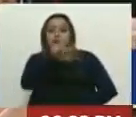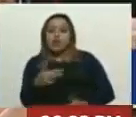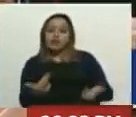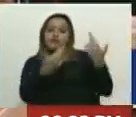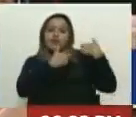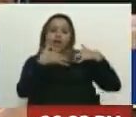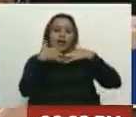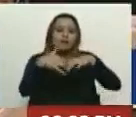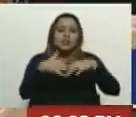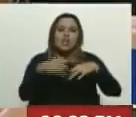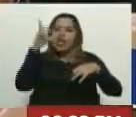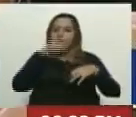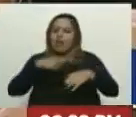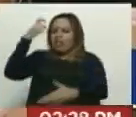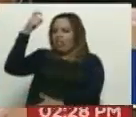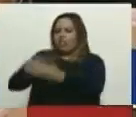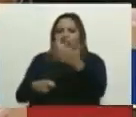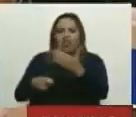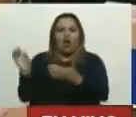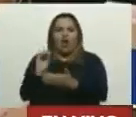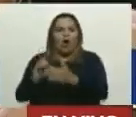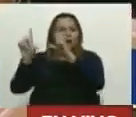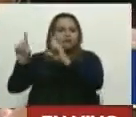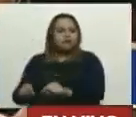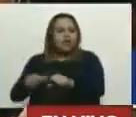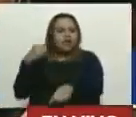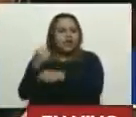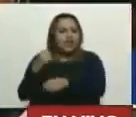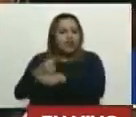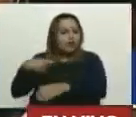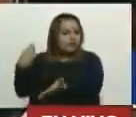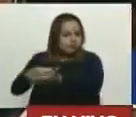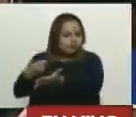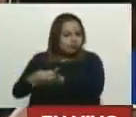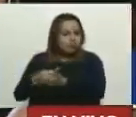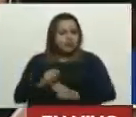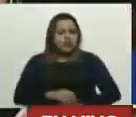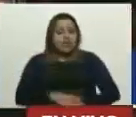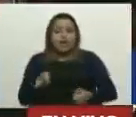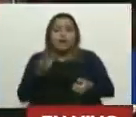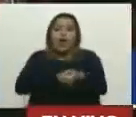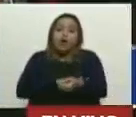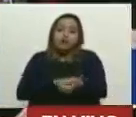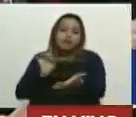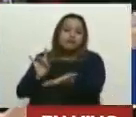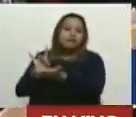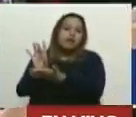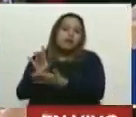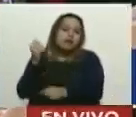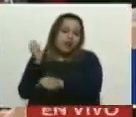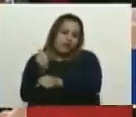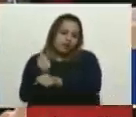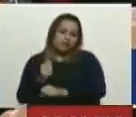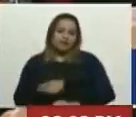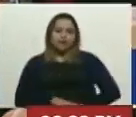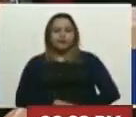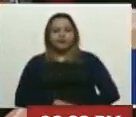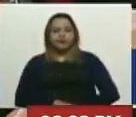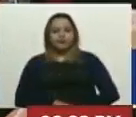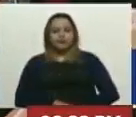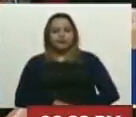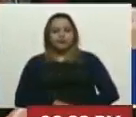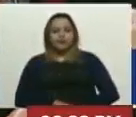de que no sean sancionados ni desmejoradas sus condiciones laborales y, en el peor de los casos, despedidos. De igual modo,